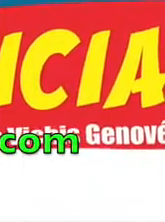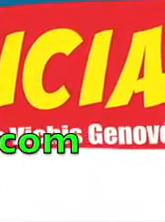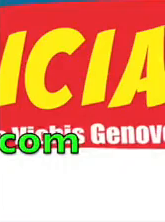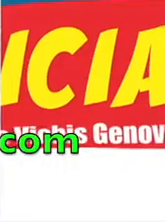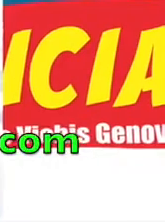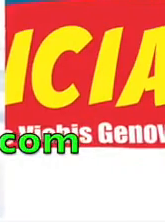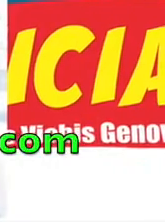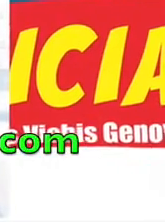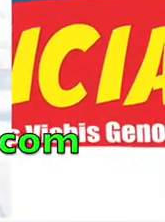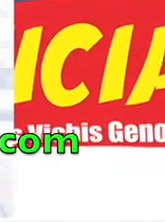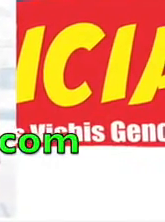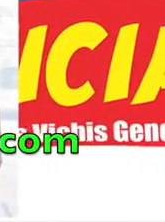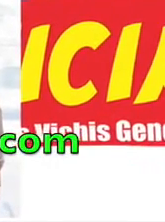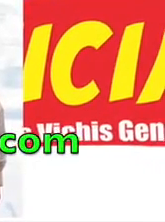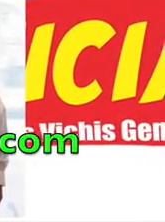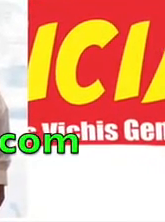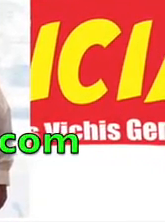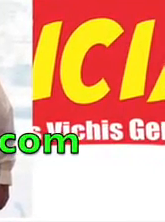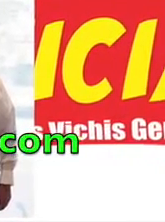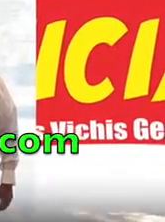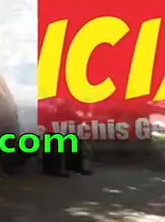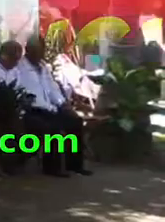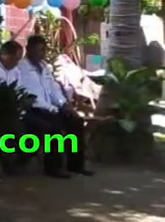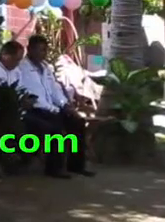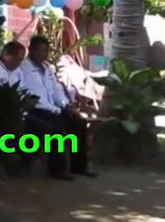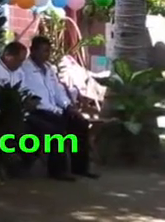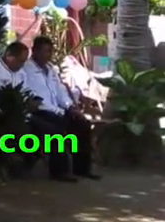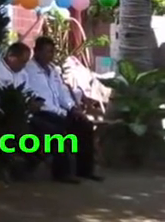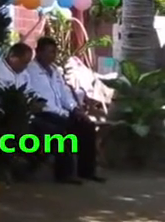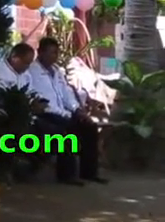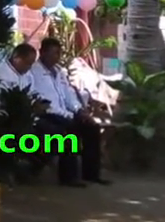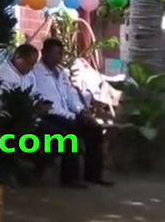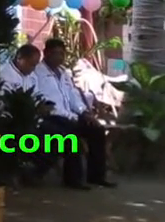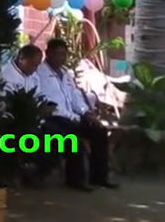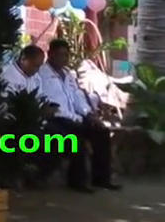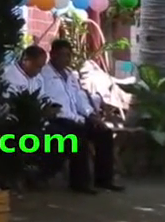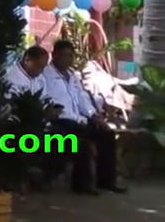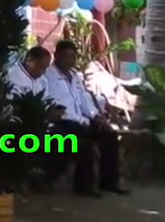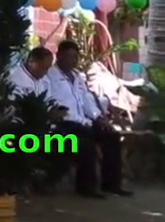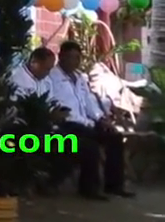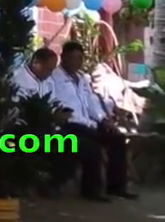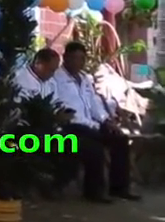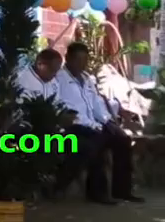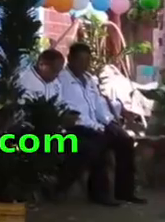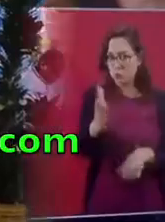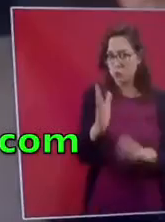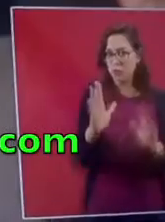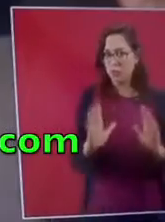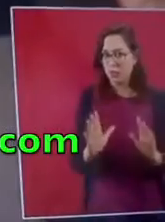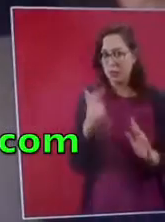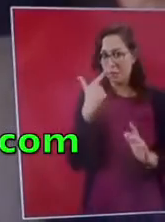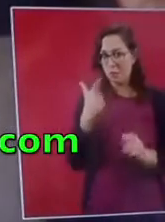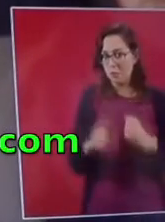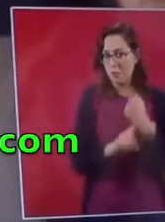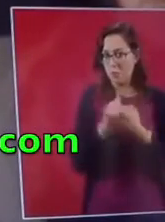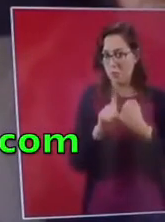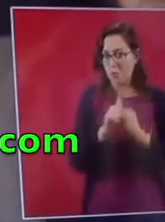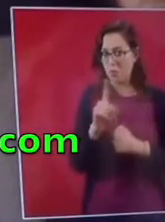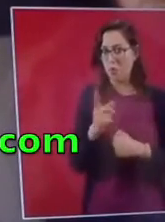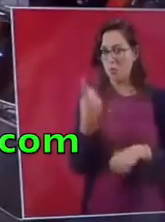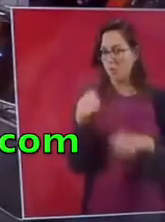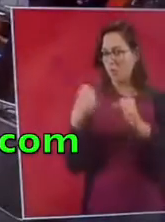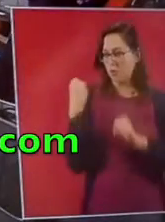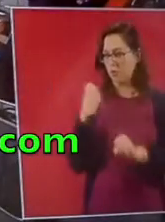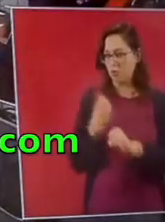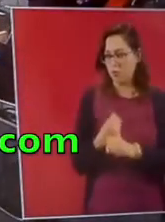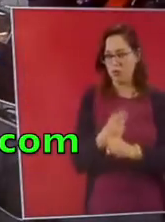originarios, licenciado? Hace un mes y medio que los compañeros de los 20 municipios que formamos la región Costa Soconusco, pues